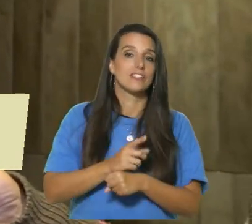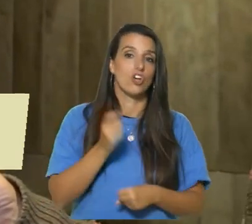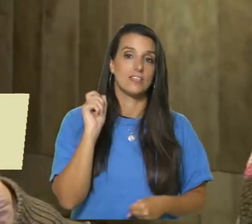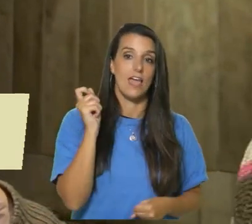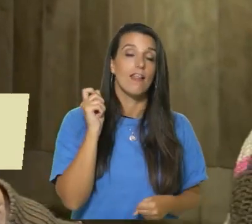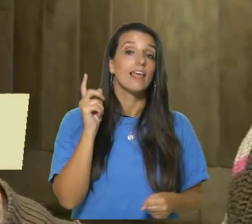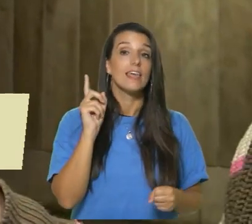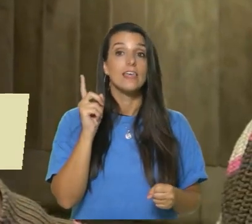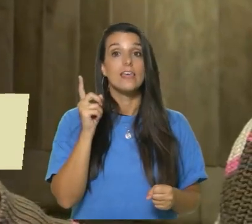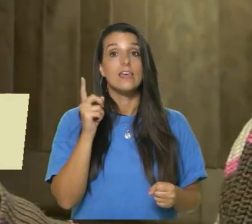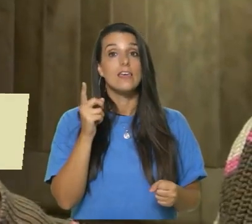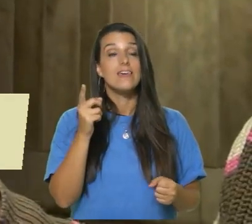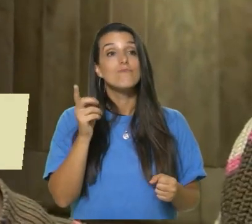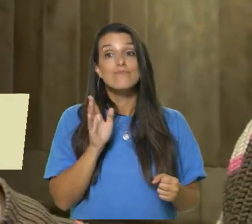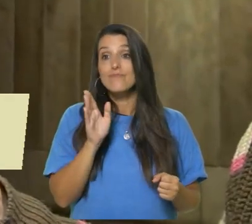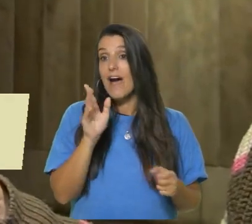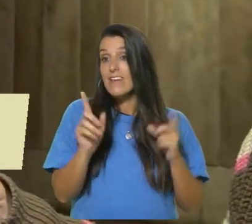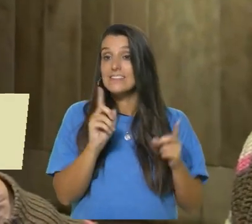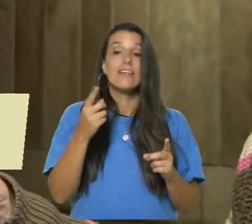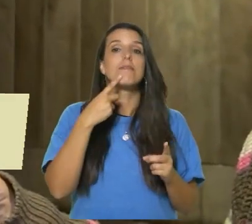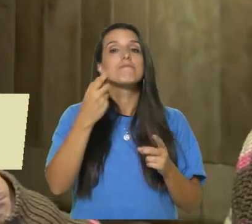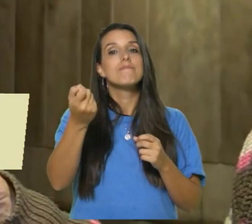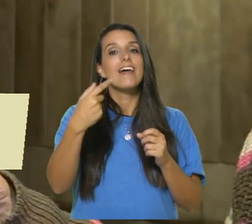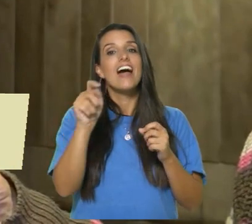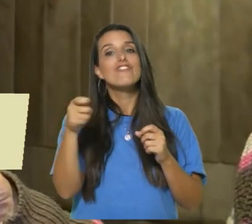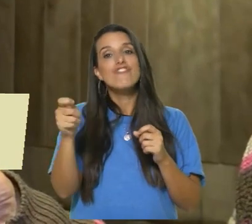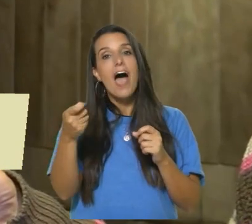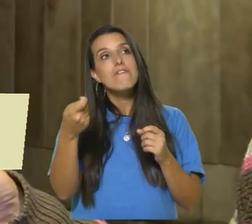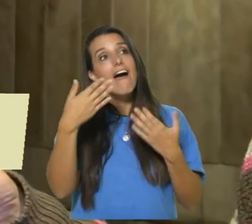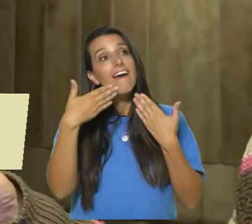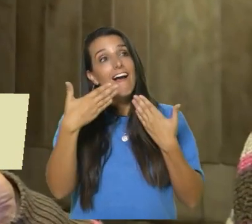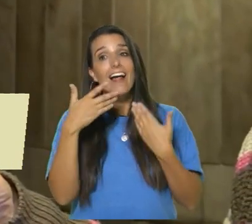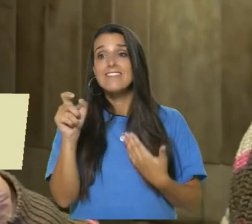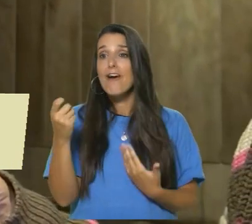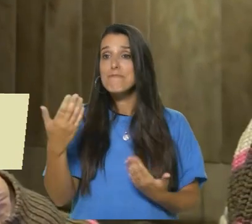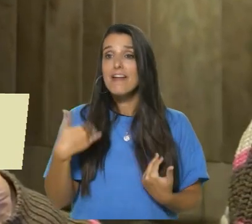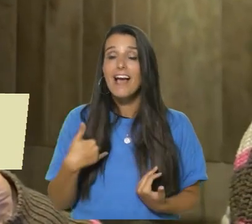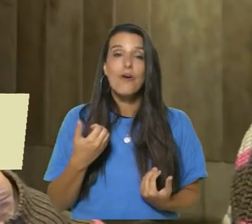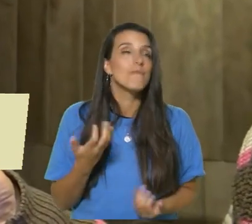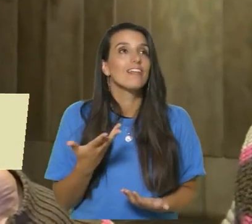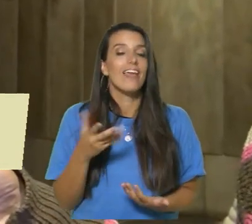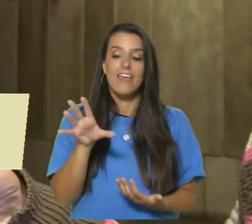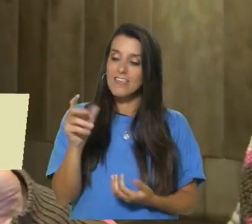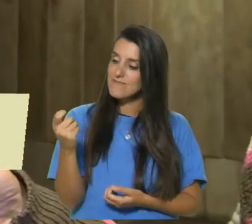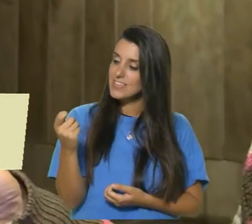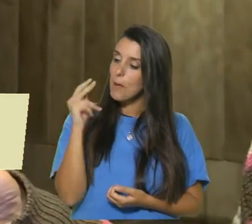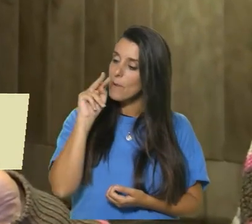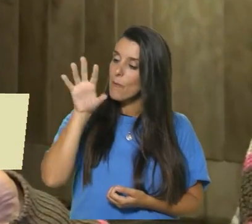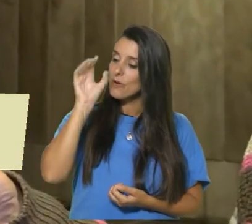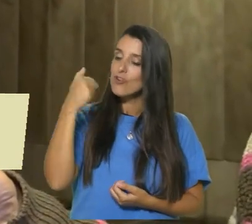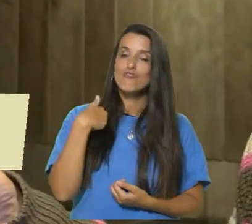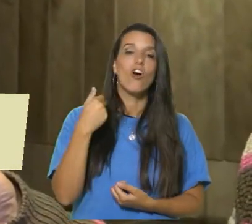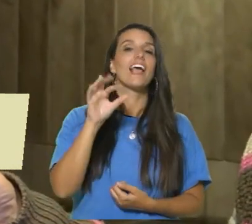que es muy lindo me manda las fotos de la llave no sabes lo bien que me vino Esto sí porque nada es mirarlo Okay yo